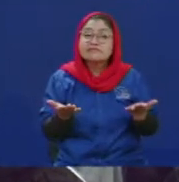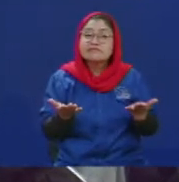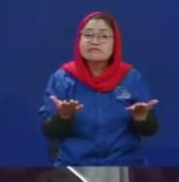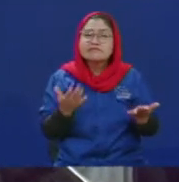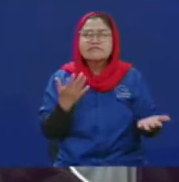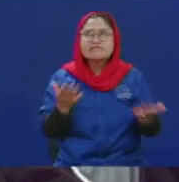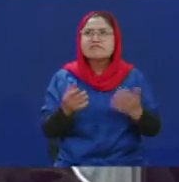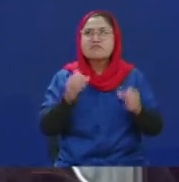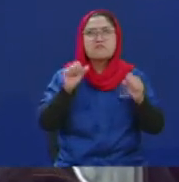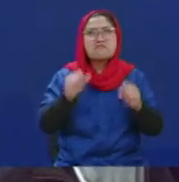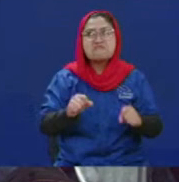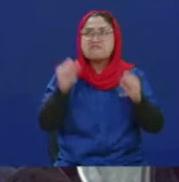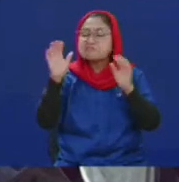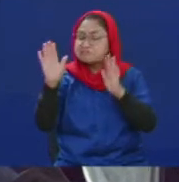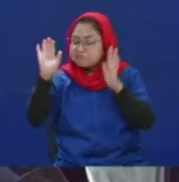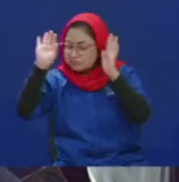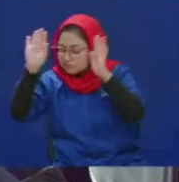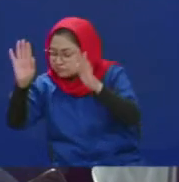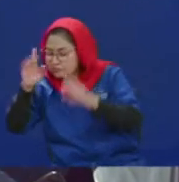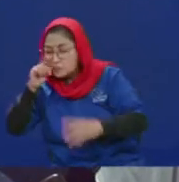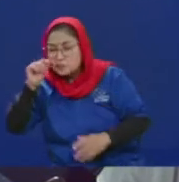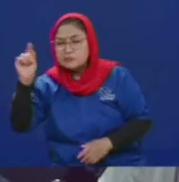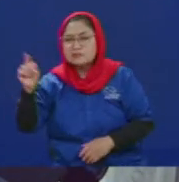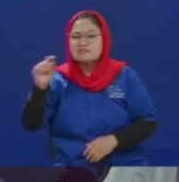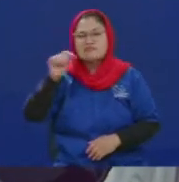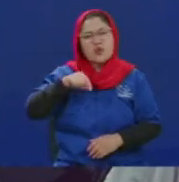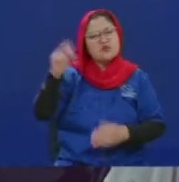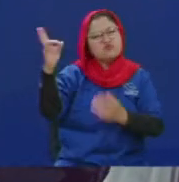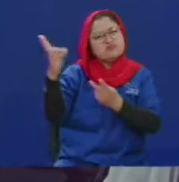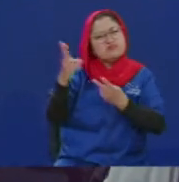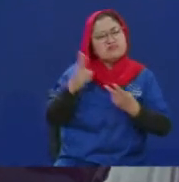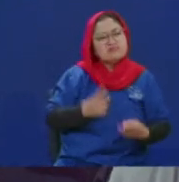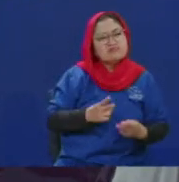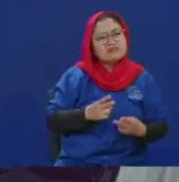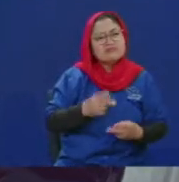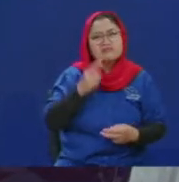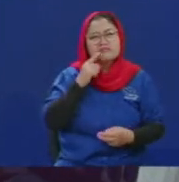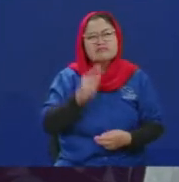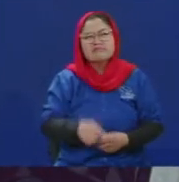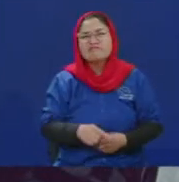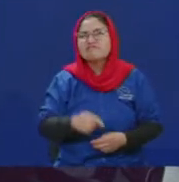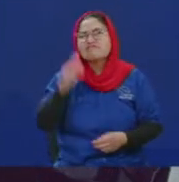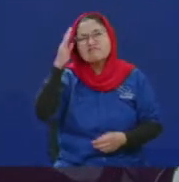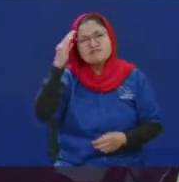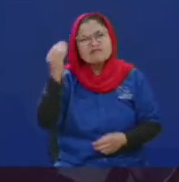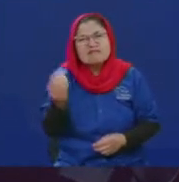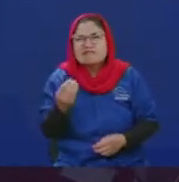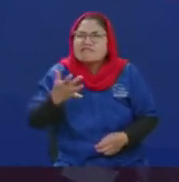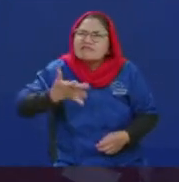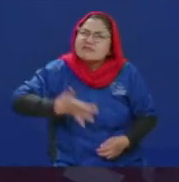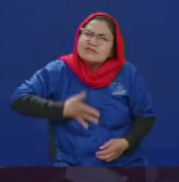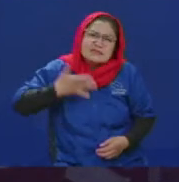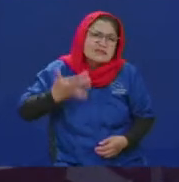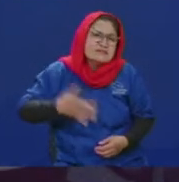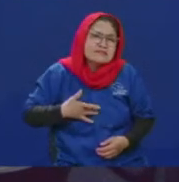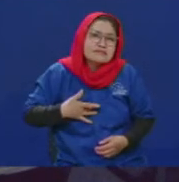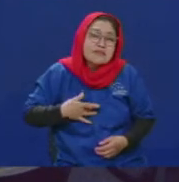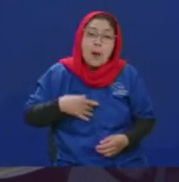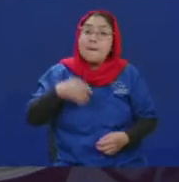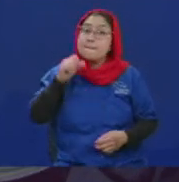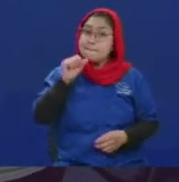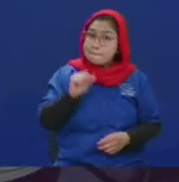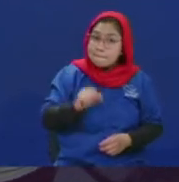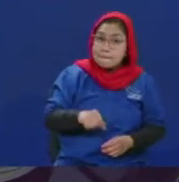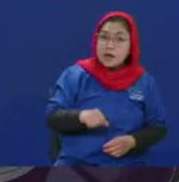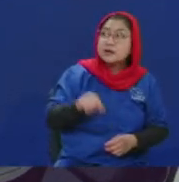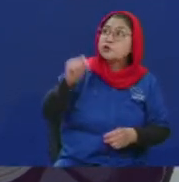Quizá ya no podías adorar al Señor. Quizá hoy venías diciendo, Señor, ¿por qué ya no te siento? Pero hoy el Señor te está